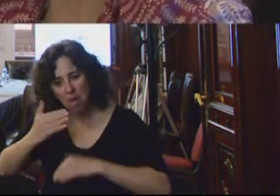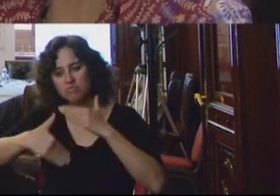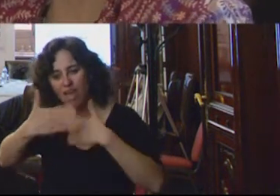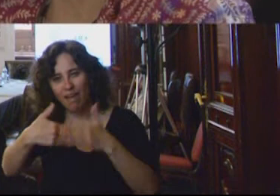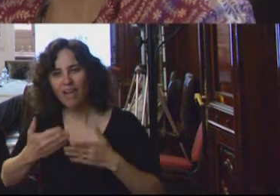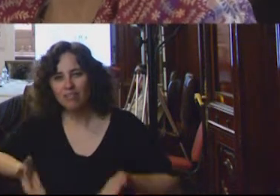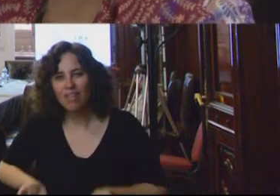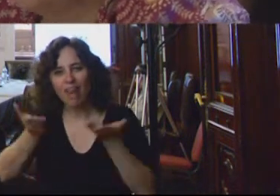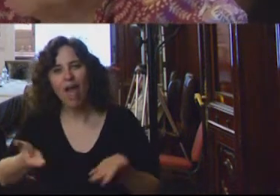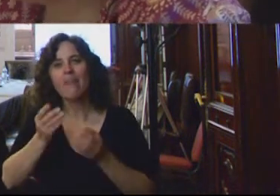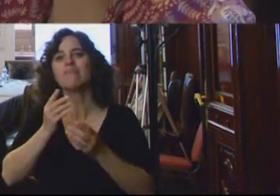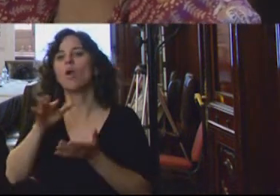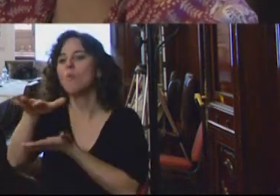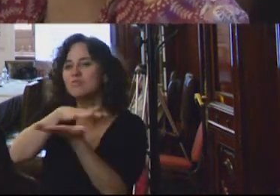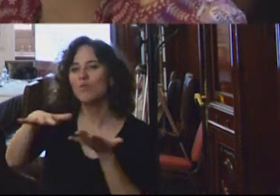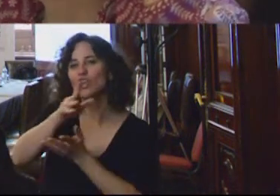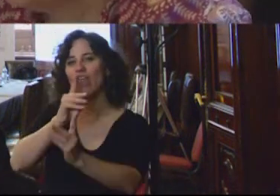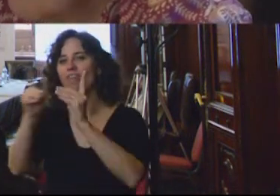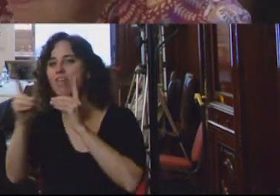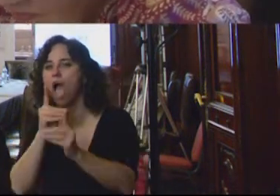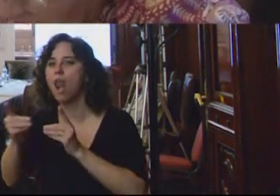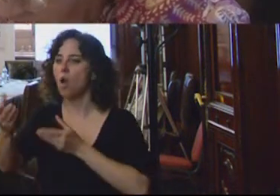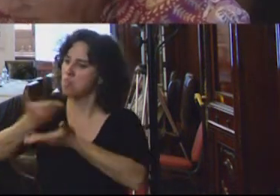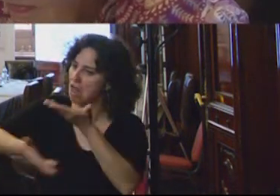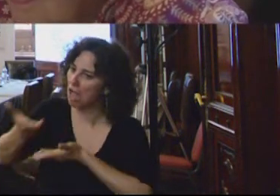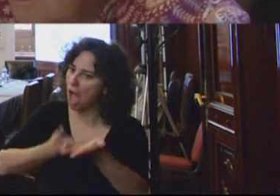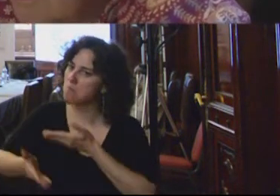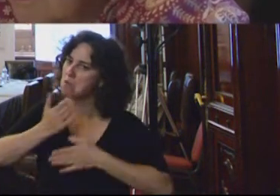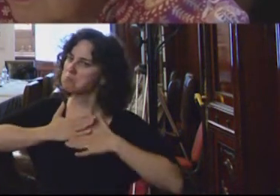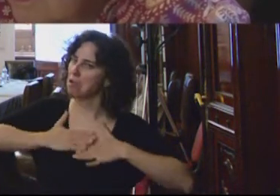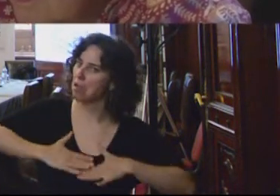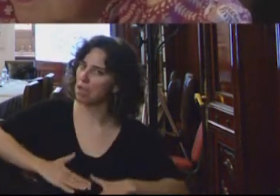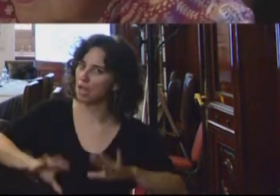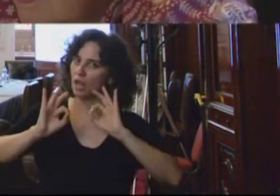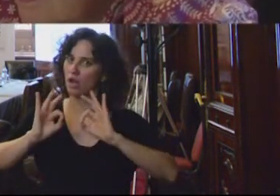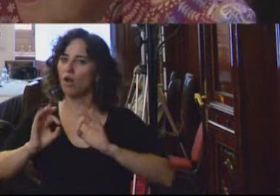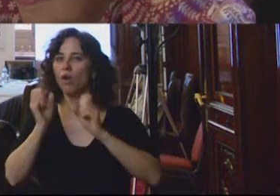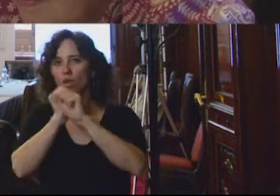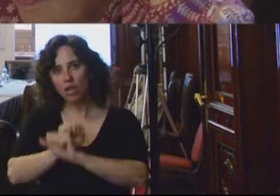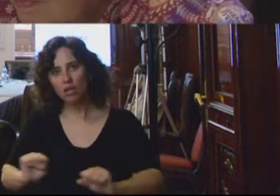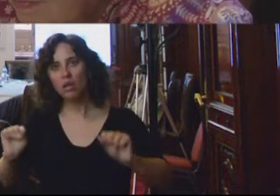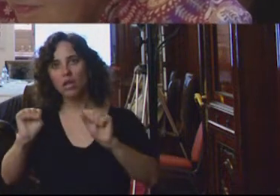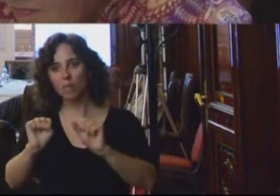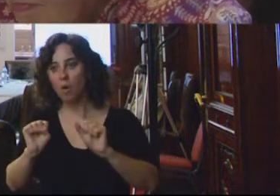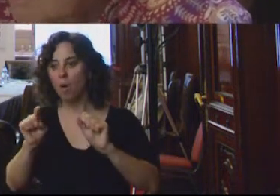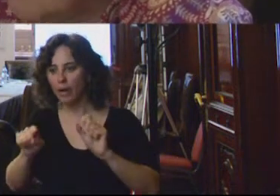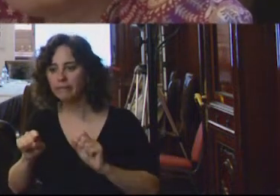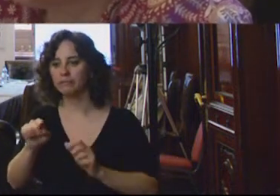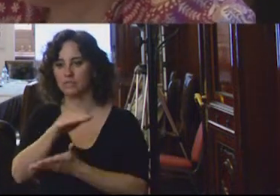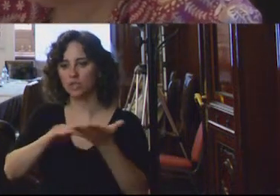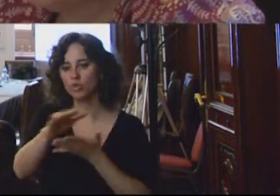clima de diálogo y una convivencia civilizada entre situación y oposición, que